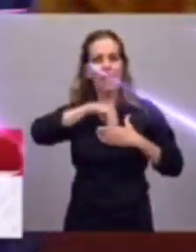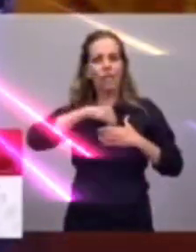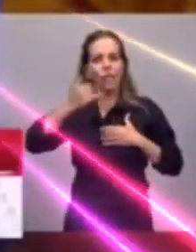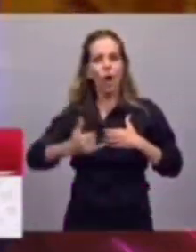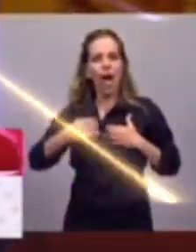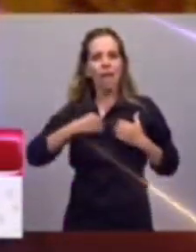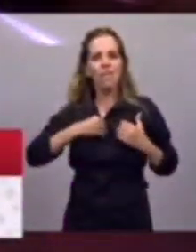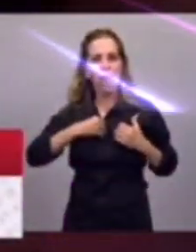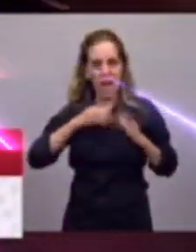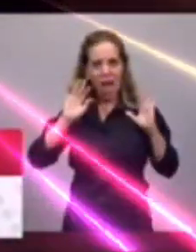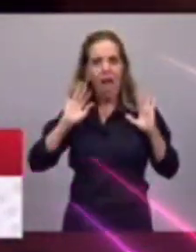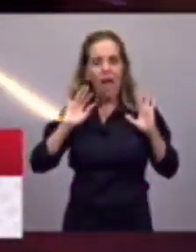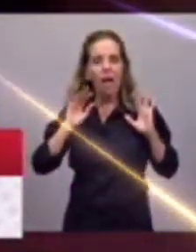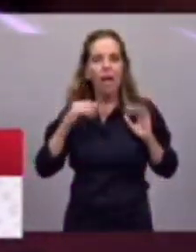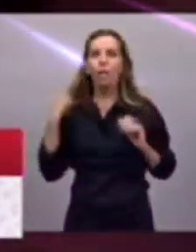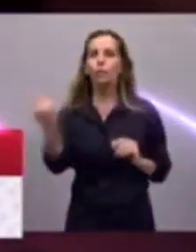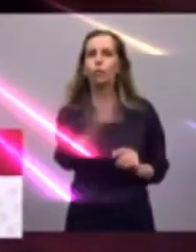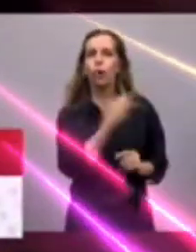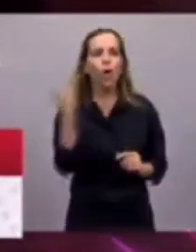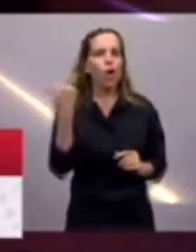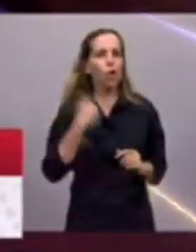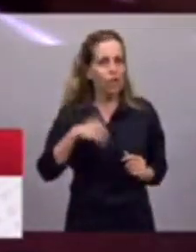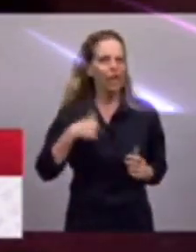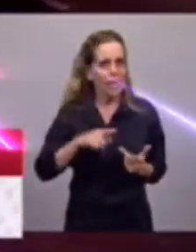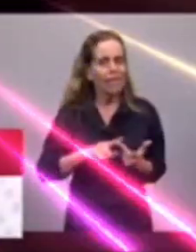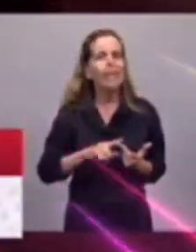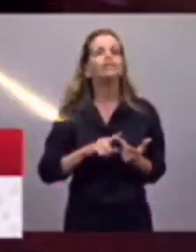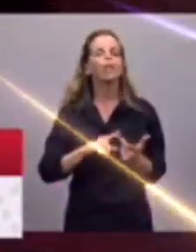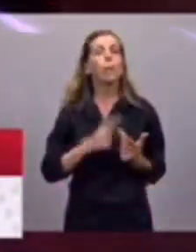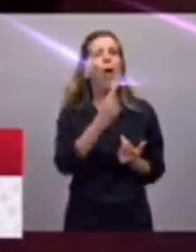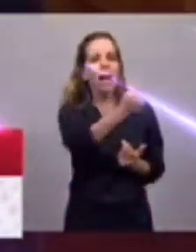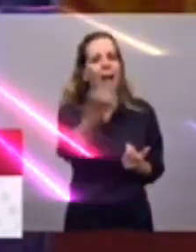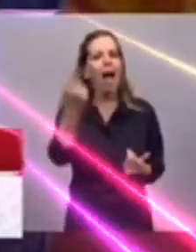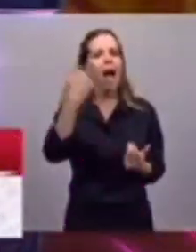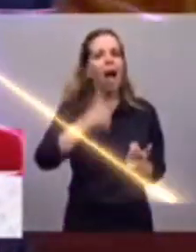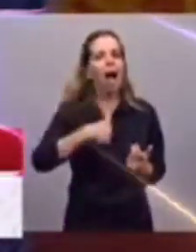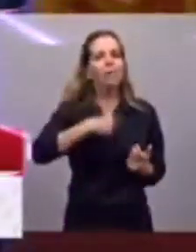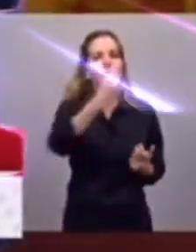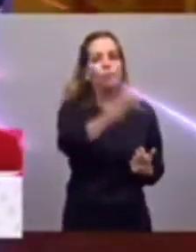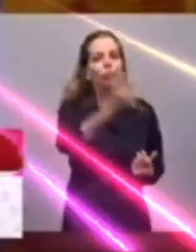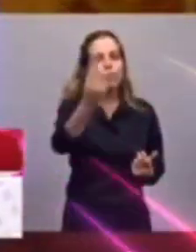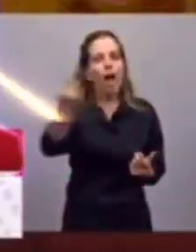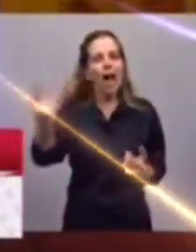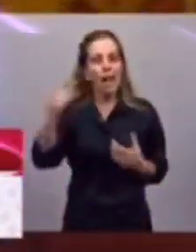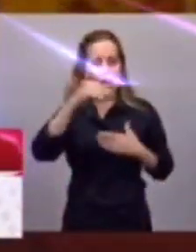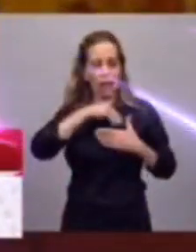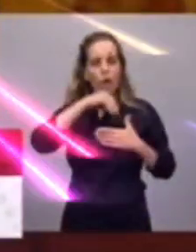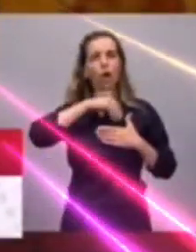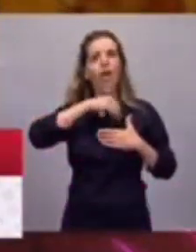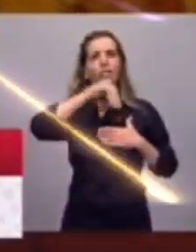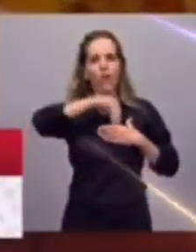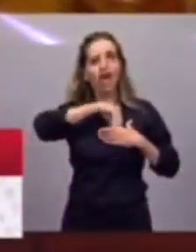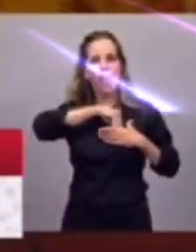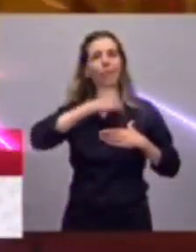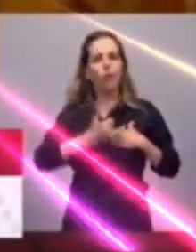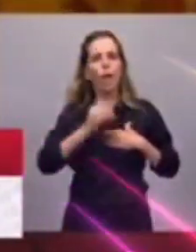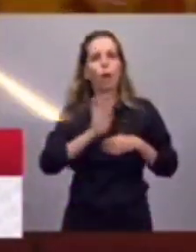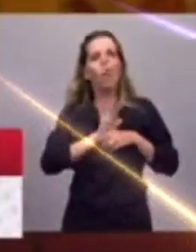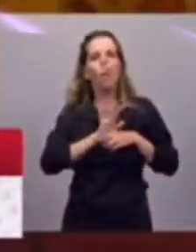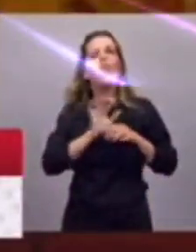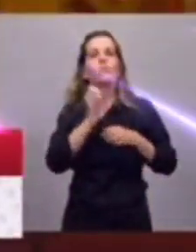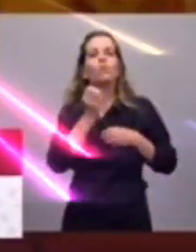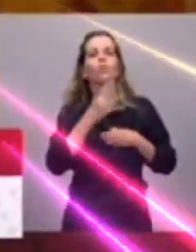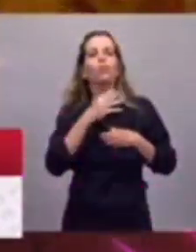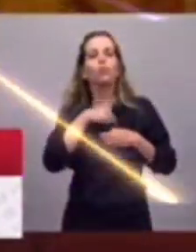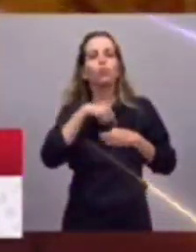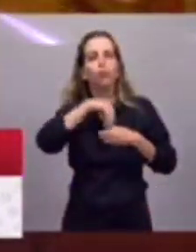de los argentinos, de todos los seres humanos, pero de cada uno de los argentinos hay una chispa, y esa chispa es